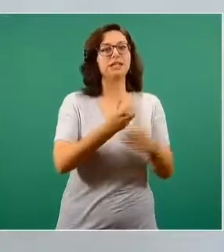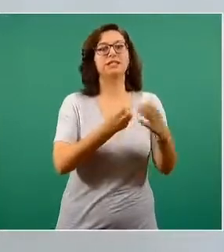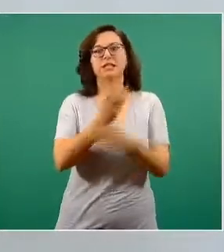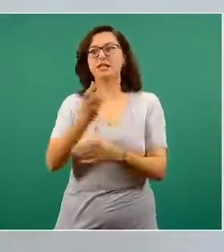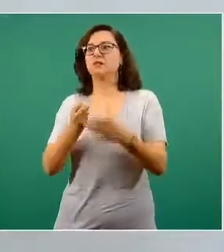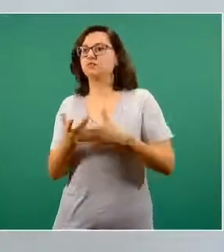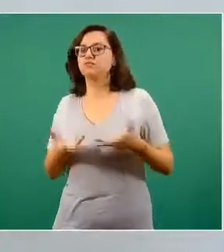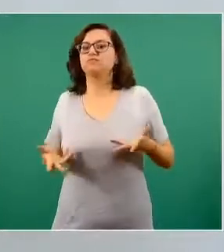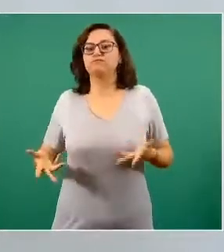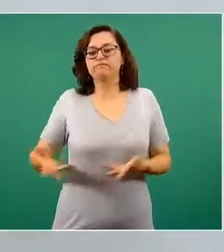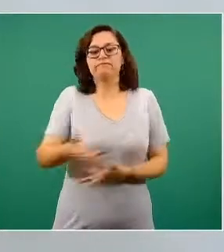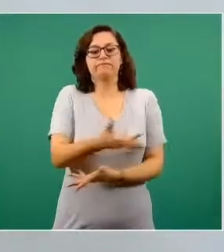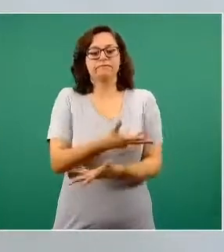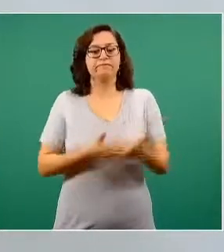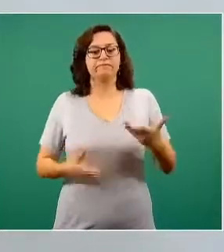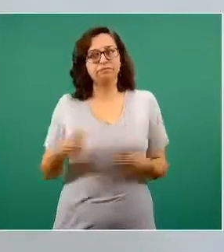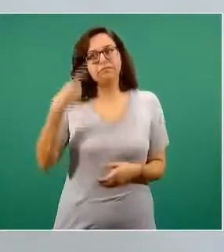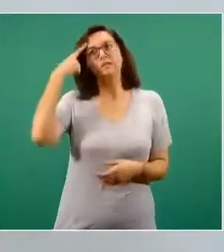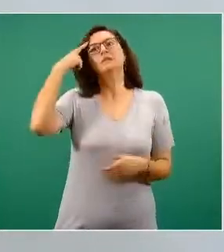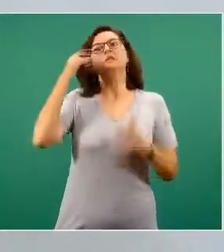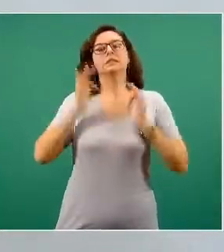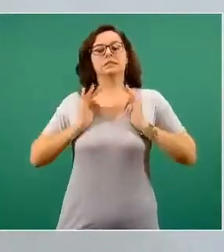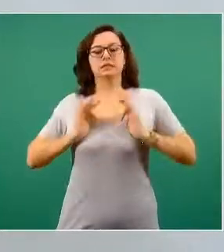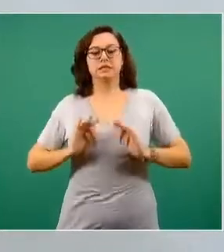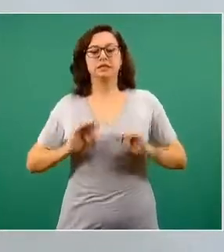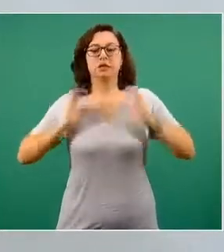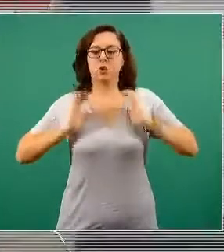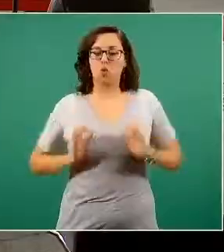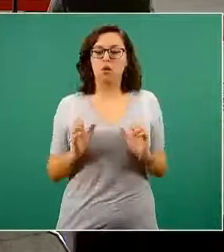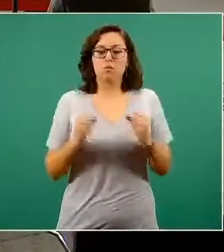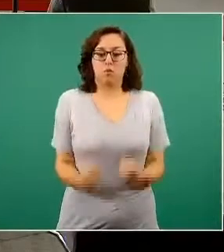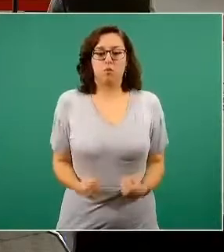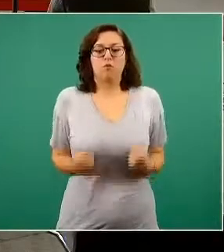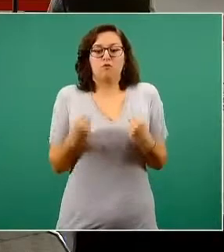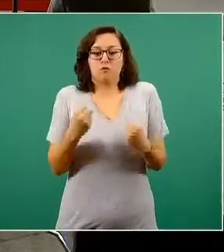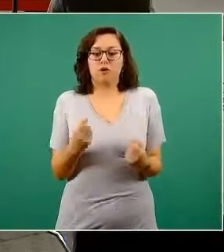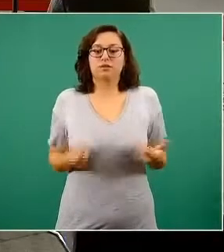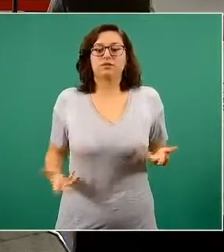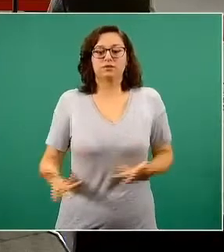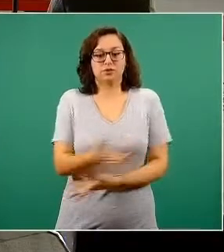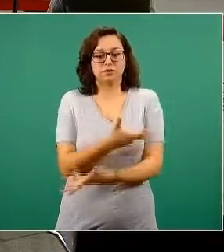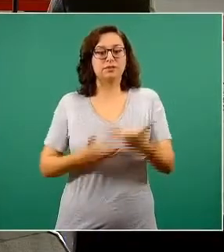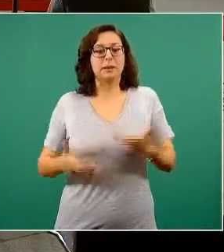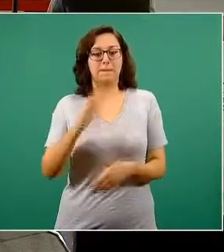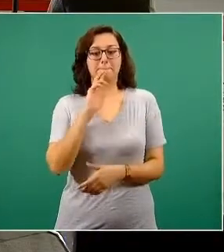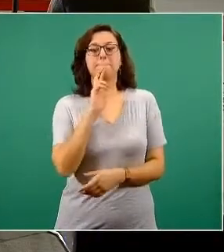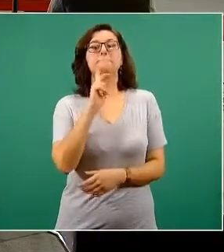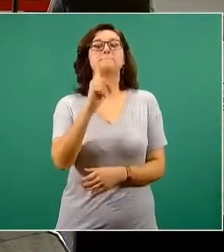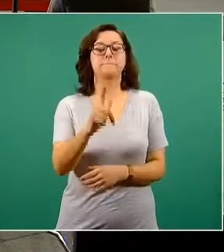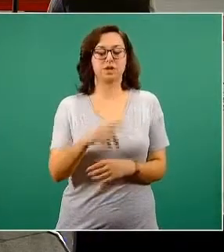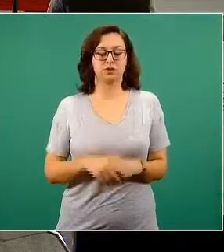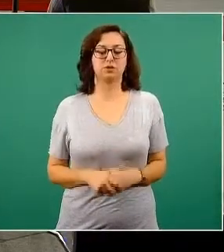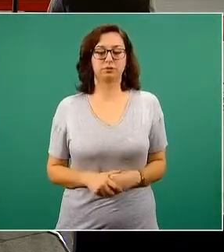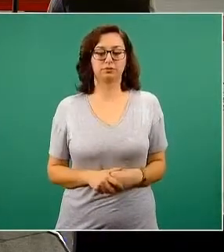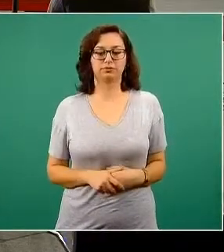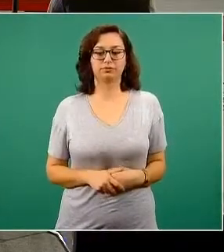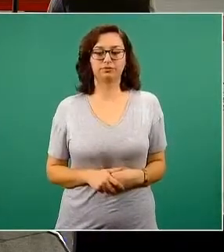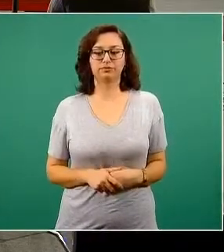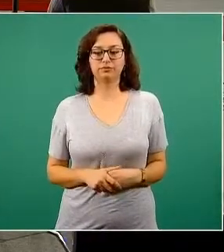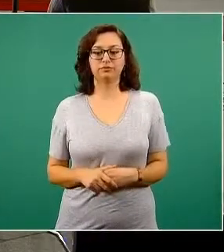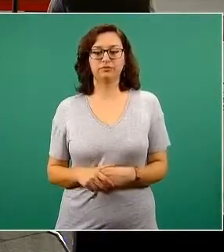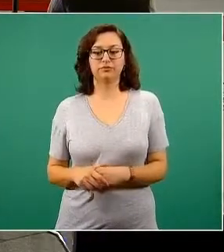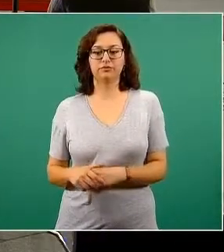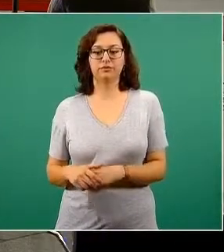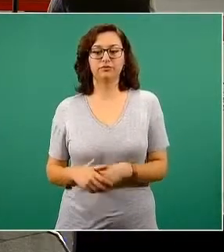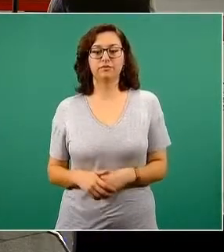generando cada vez mayor salud mental, física, emocional y sobre todo social. En los protocolos de